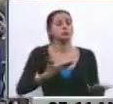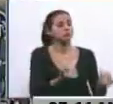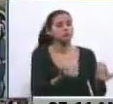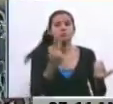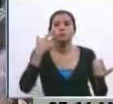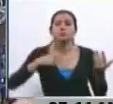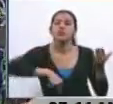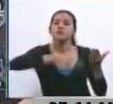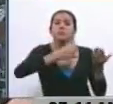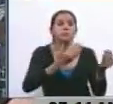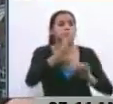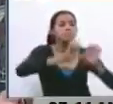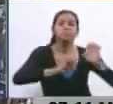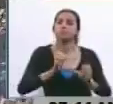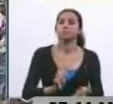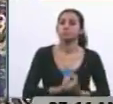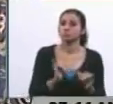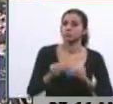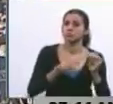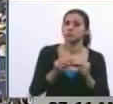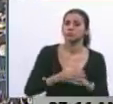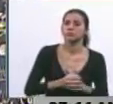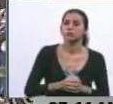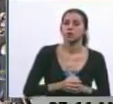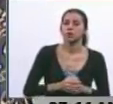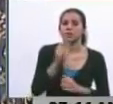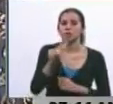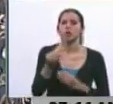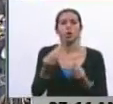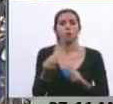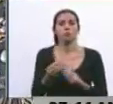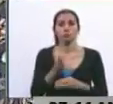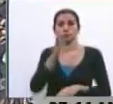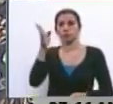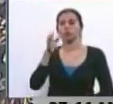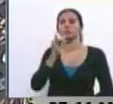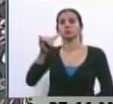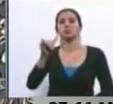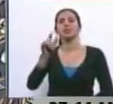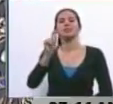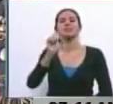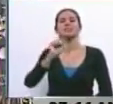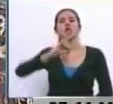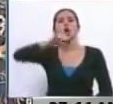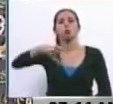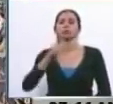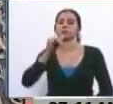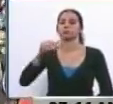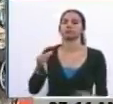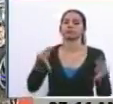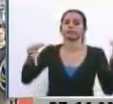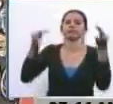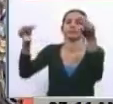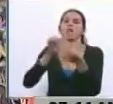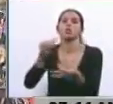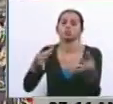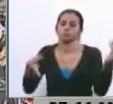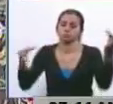una de esas firmas y lo hicimos. ¿El estatus de la denuncia cómo está? Bueno, fuimos al TCJ, entregamos la denuncia y luego fuimos